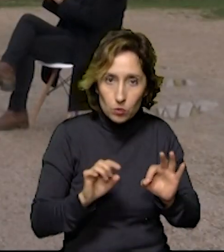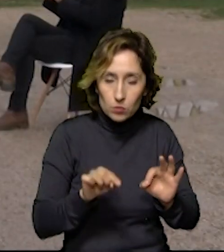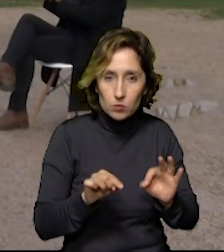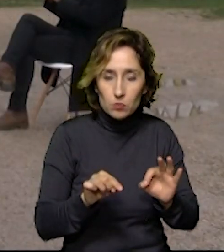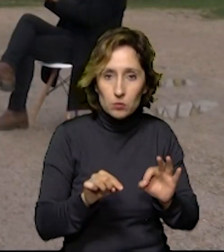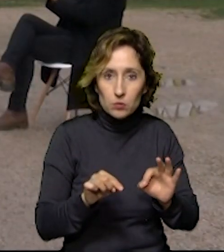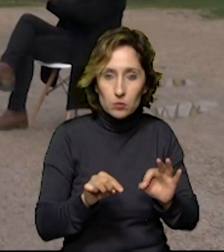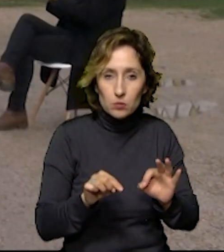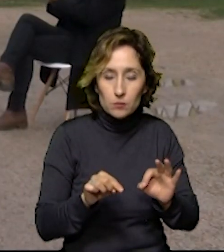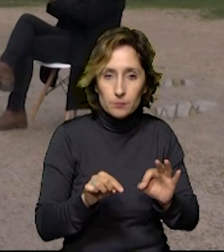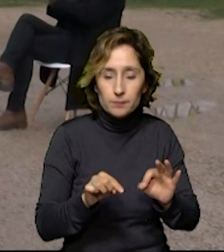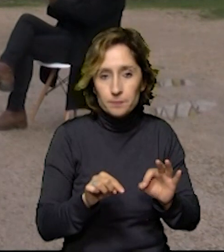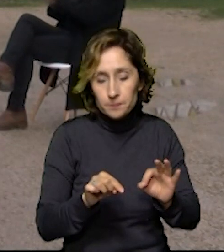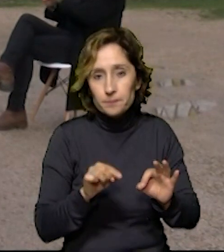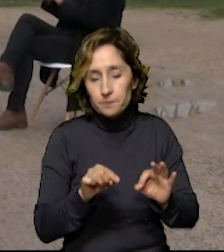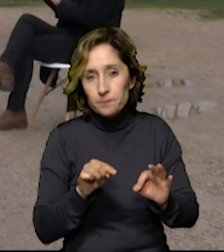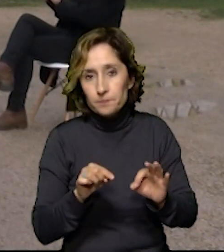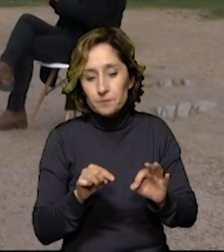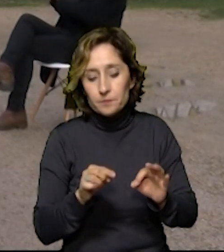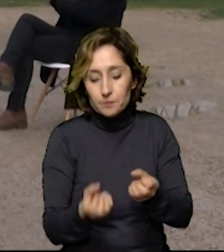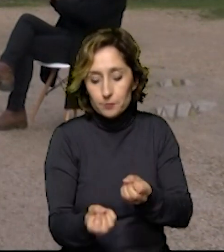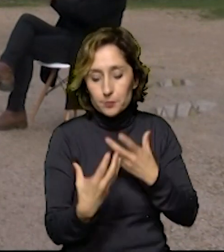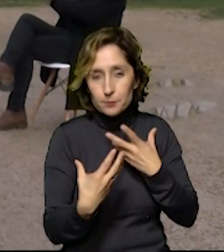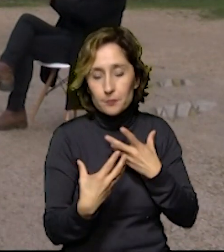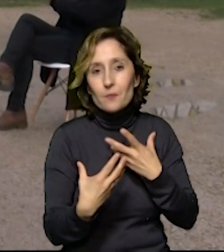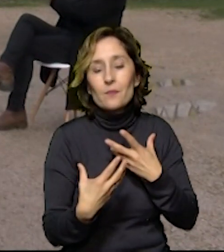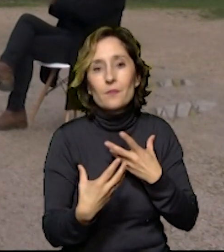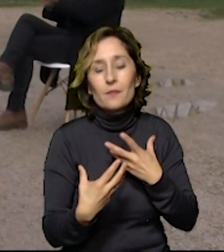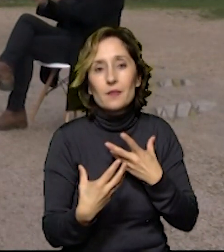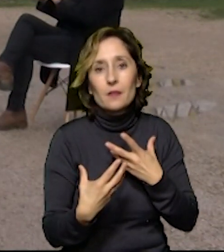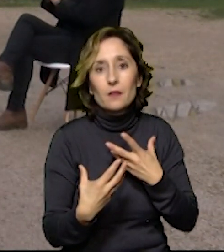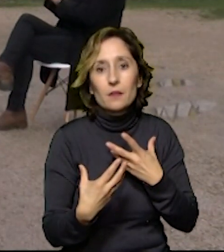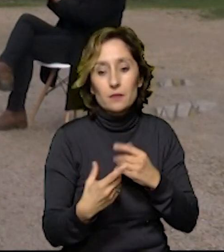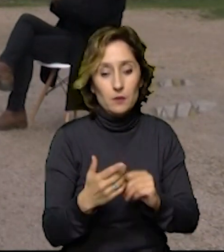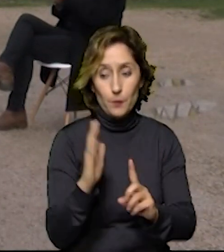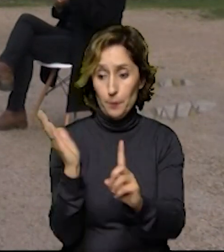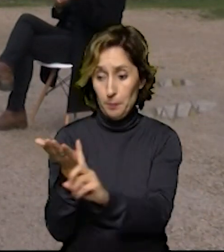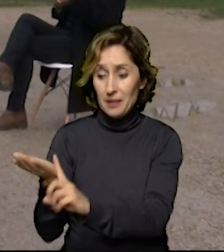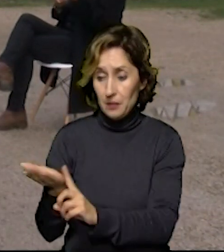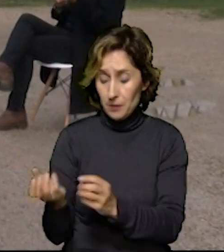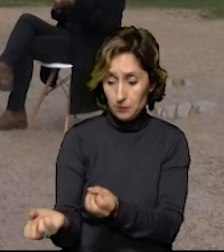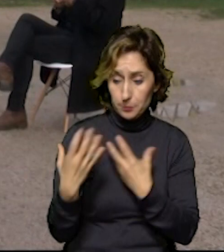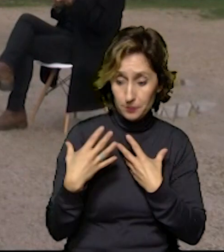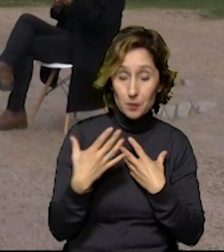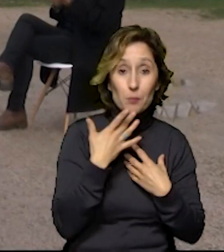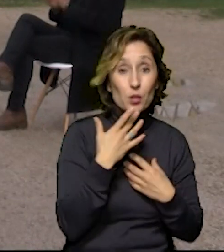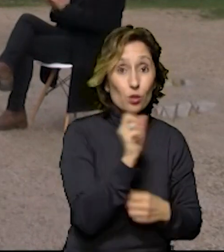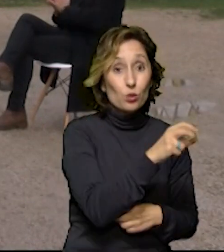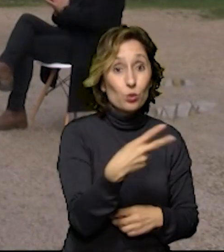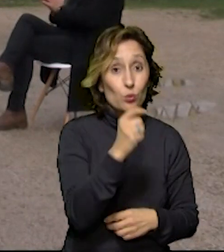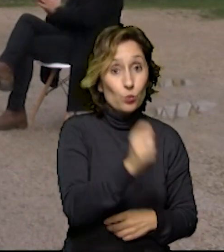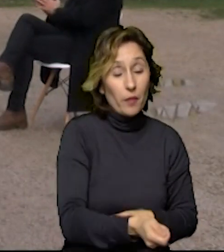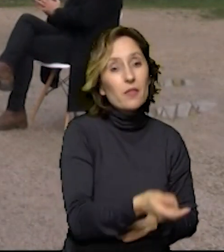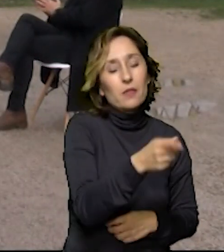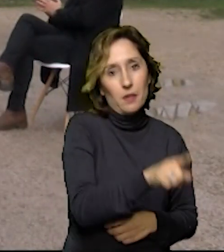o que nos lo transmite las víctimas por una parte, pero las resoluciones judiciales por otra.